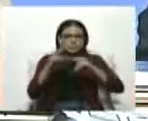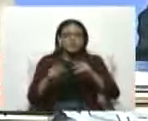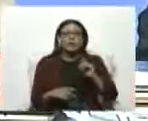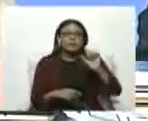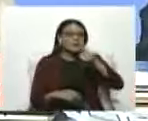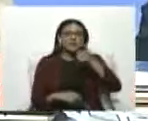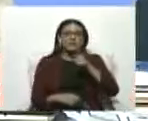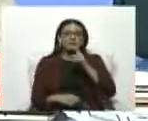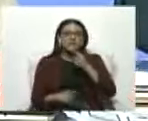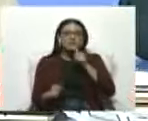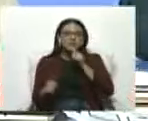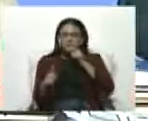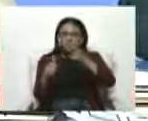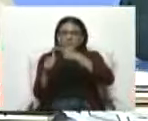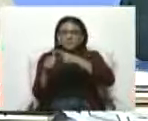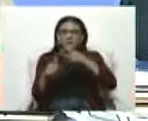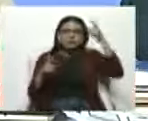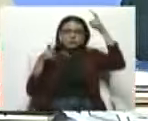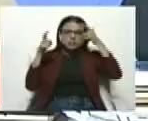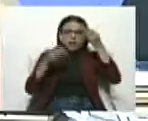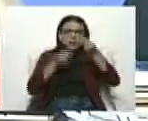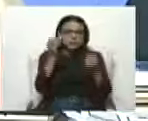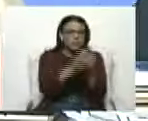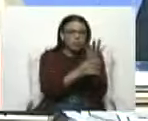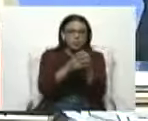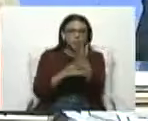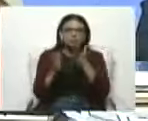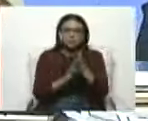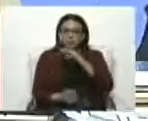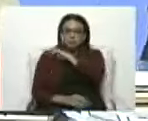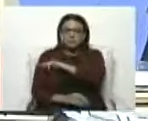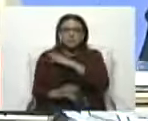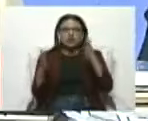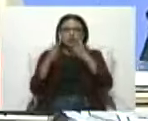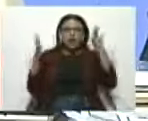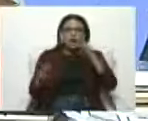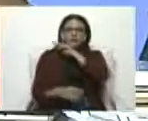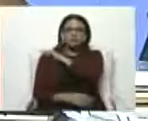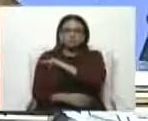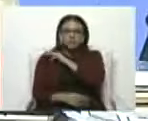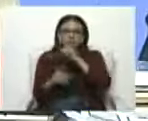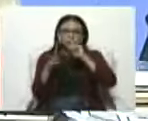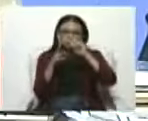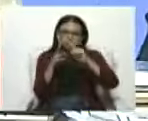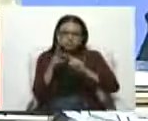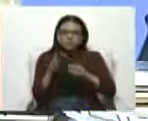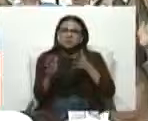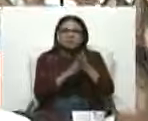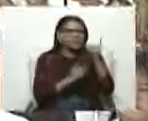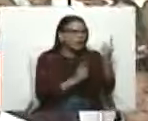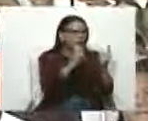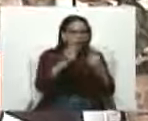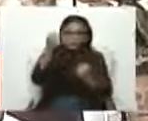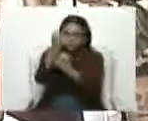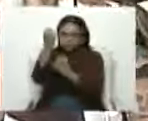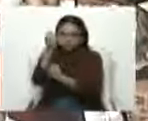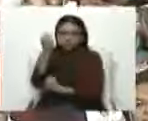presidente comandante eterno Hugo Chávez. Las misiones, grandes misiones, bases de misiones también.